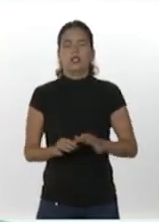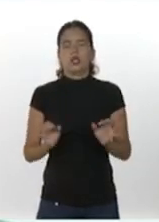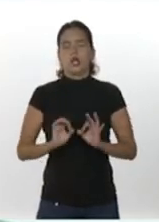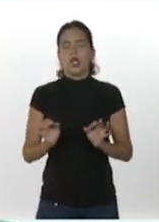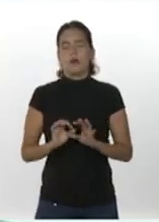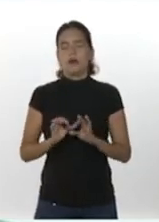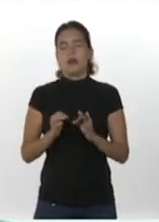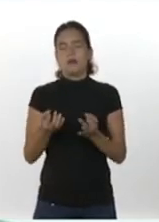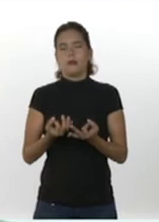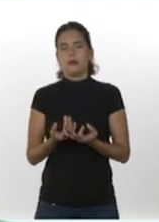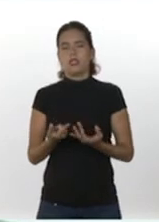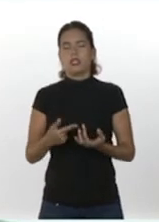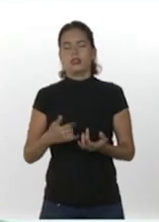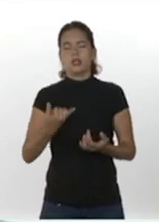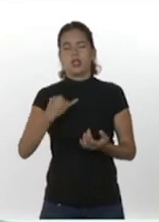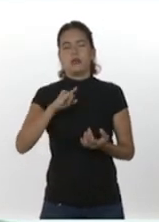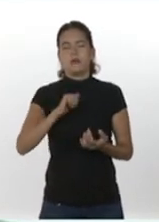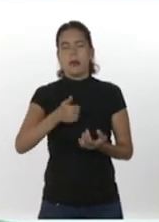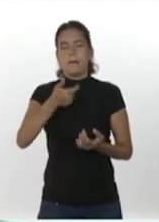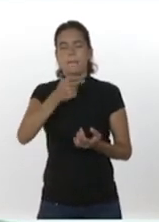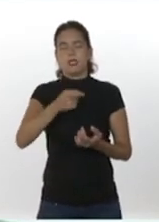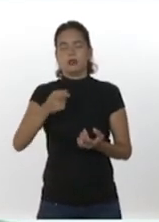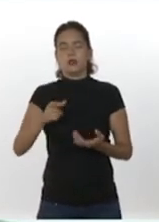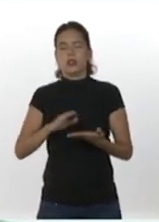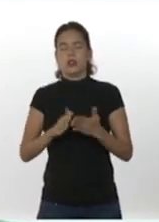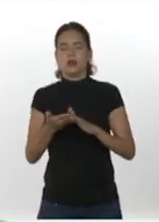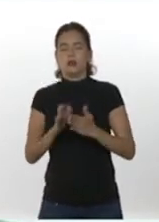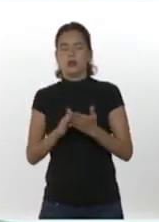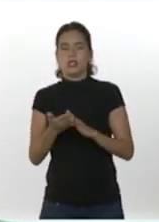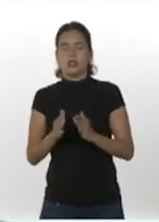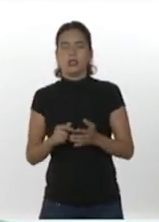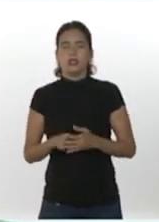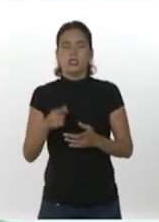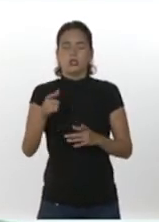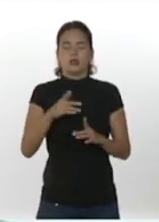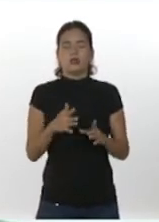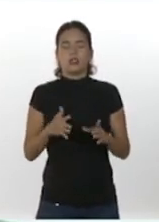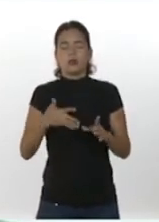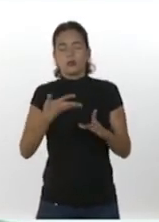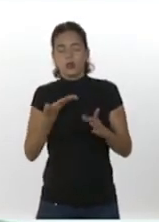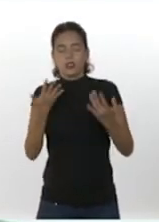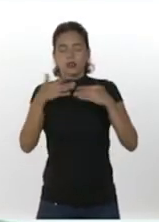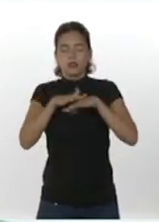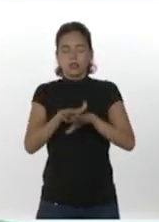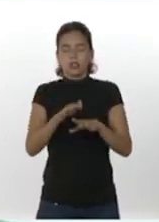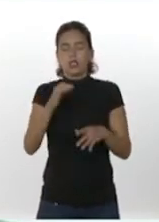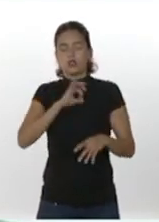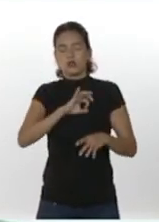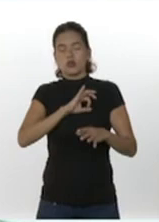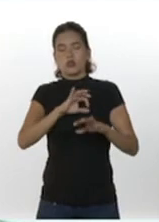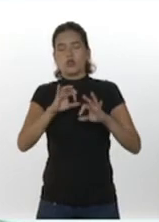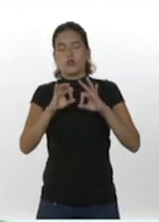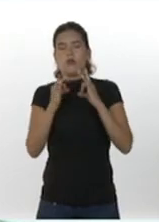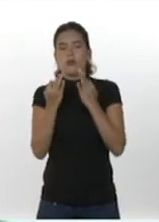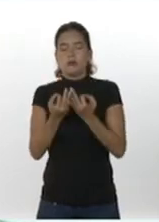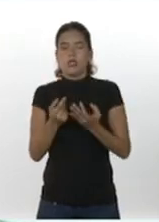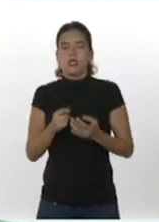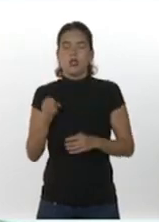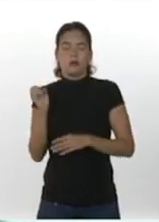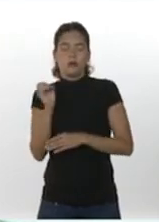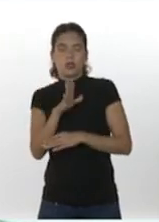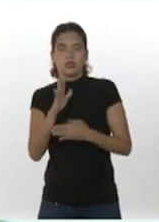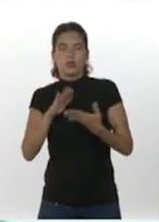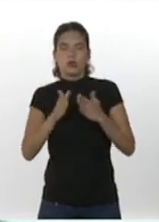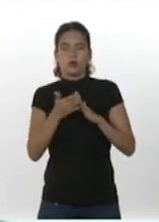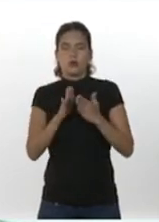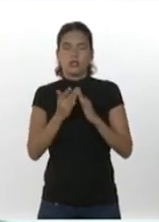familia, sino que involucran a más personas de la comunidad. Y entonces eso se considera una integración sociofamiliar con proyección comunitaria,